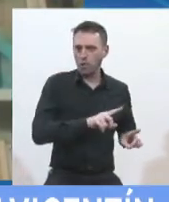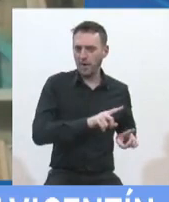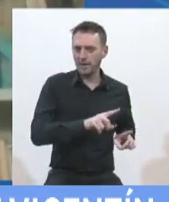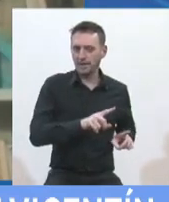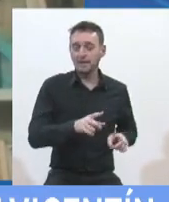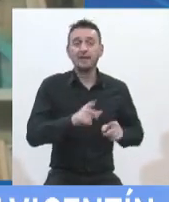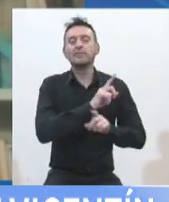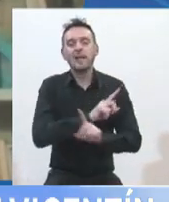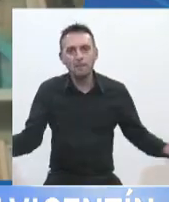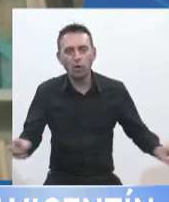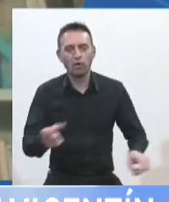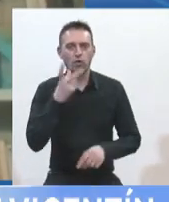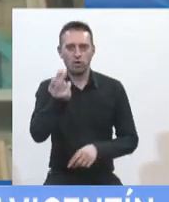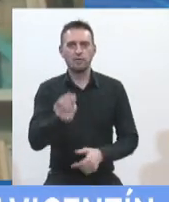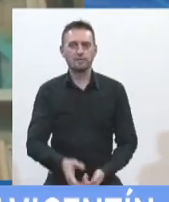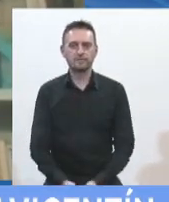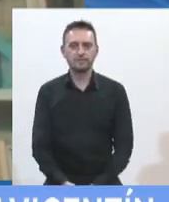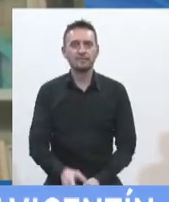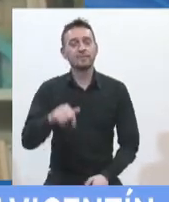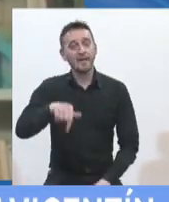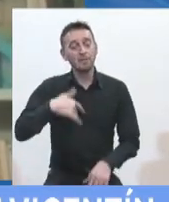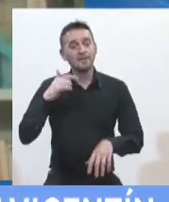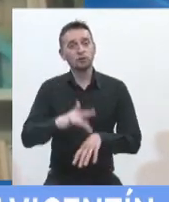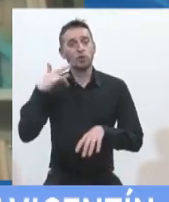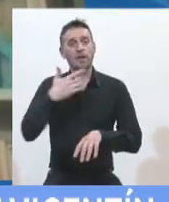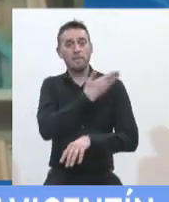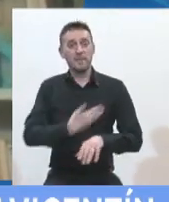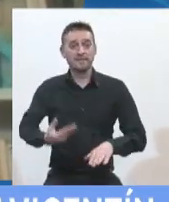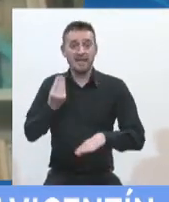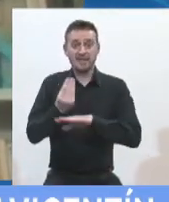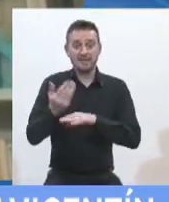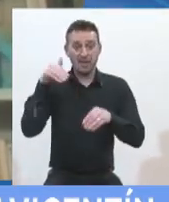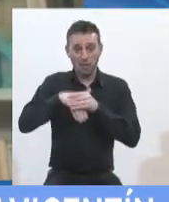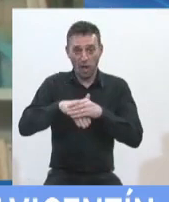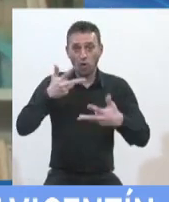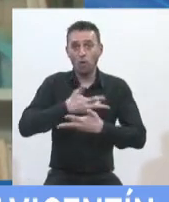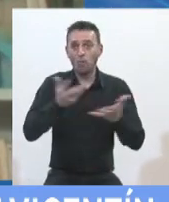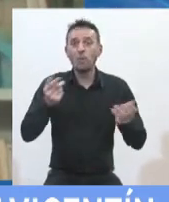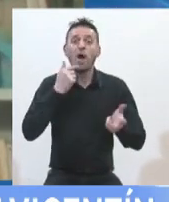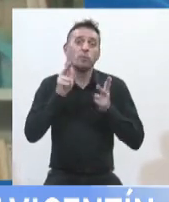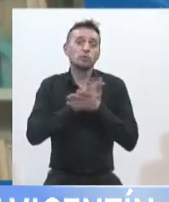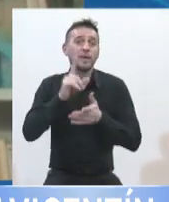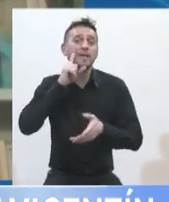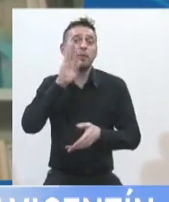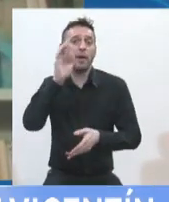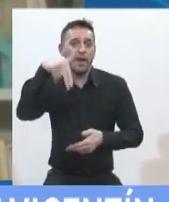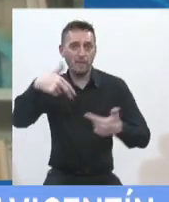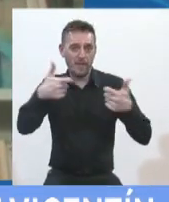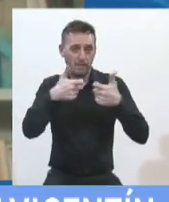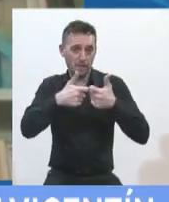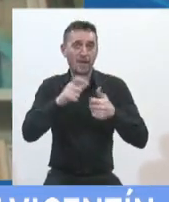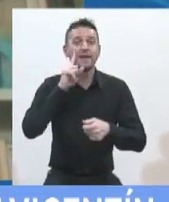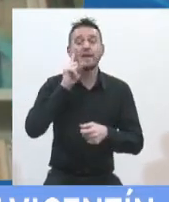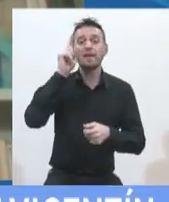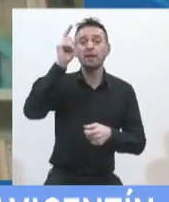tampoco es por eso a mí me ha tocado ser presidente del banco público pero hablemos de ibm por ejemplo ibm banco